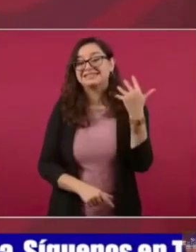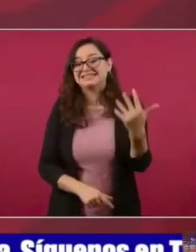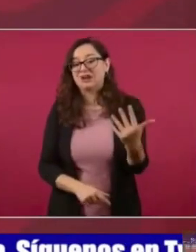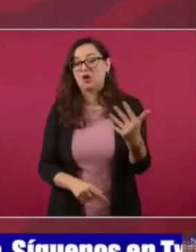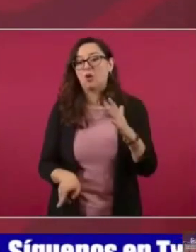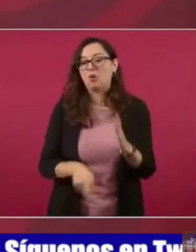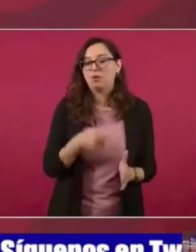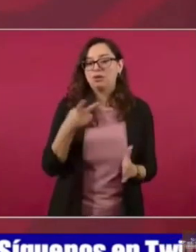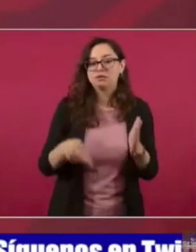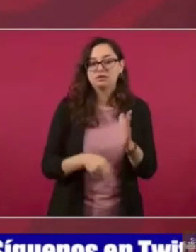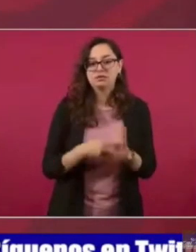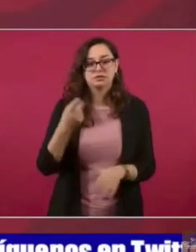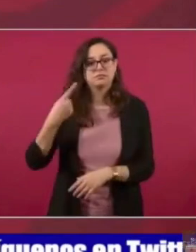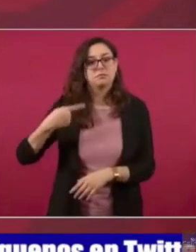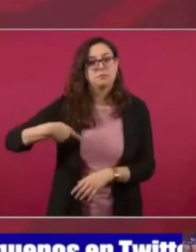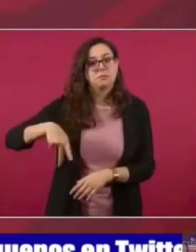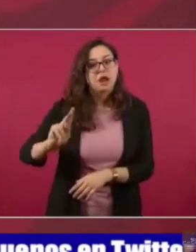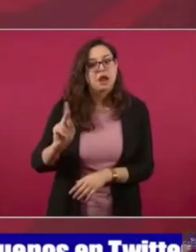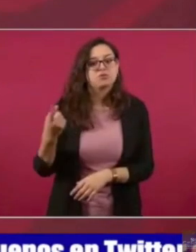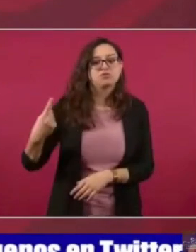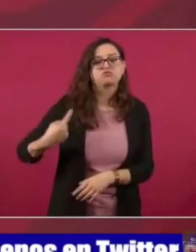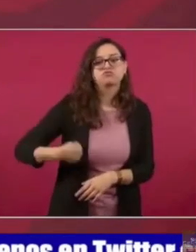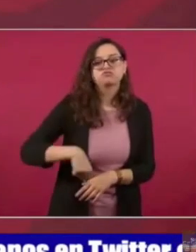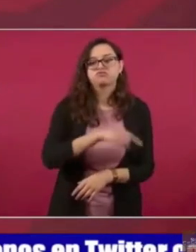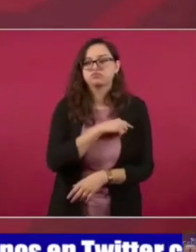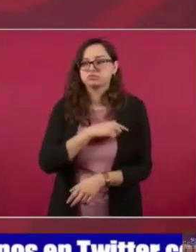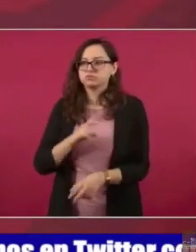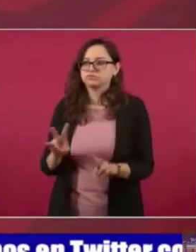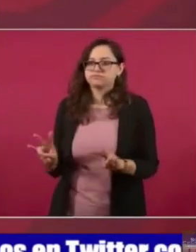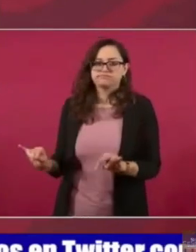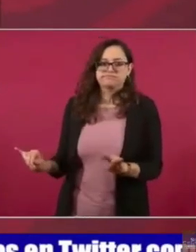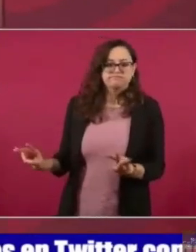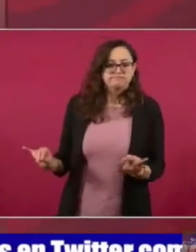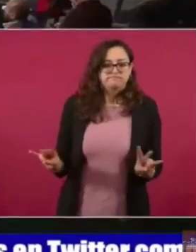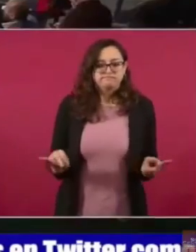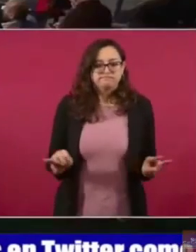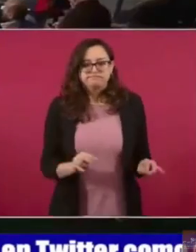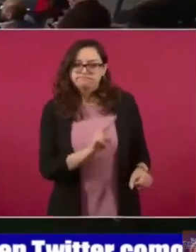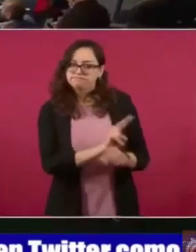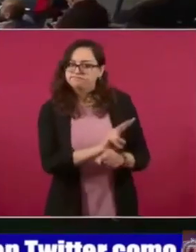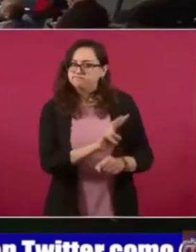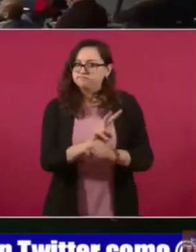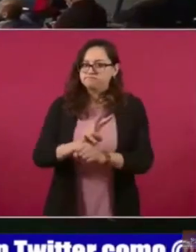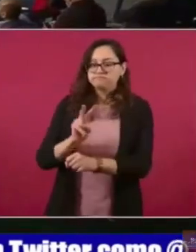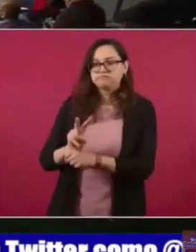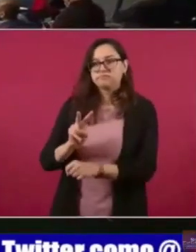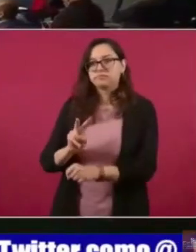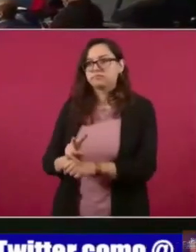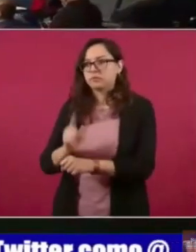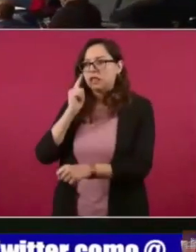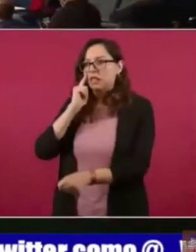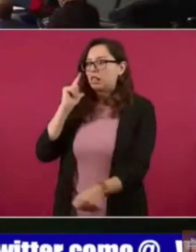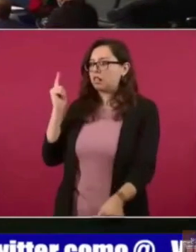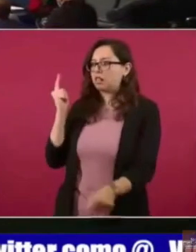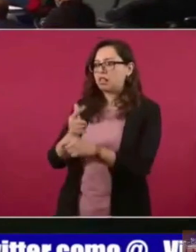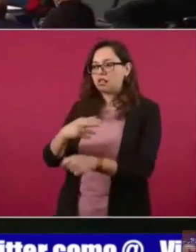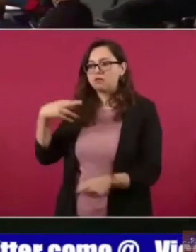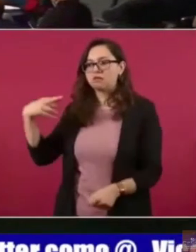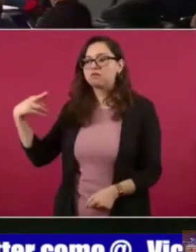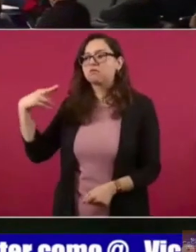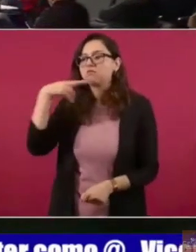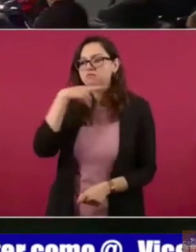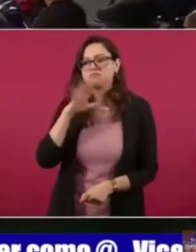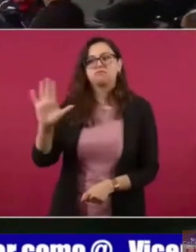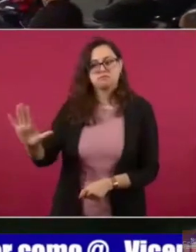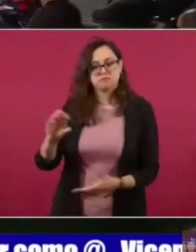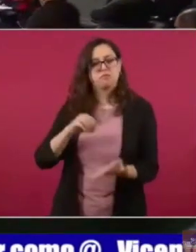decir, aquellos que llegan por la vía de la representación proporcional y no por voto directo, es añeja